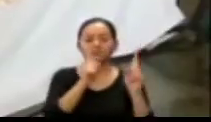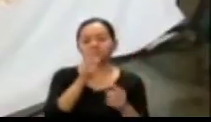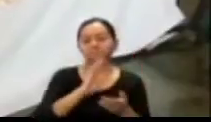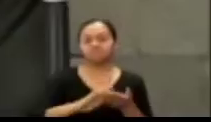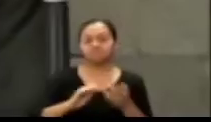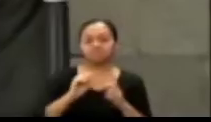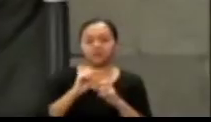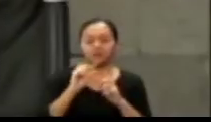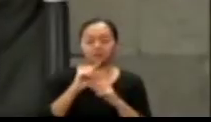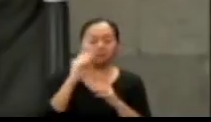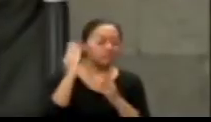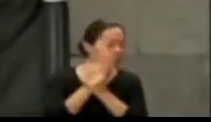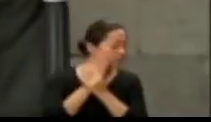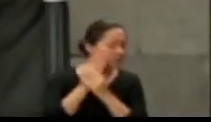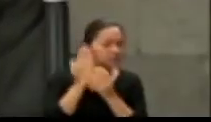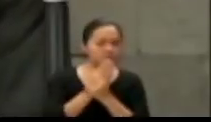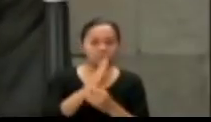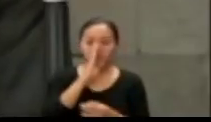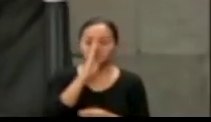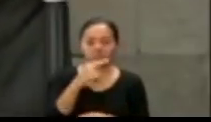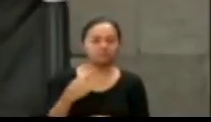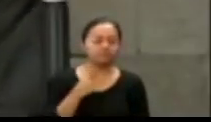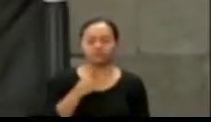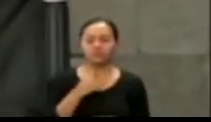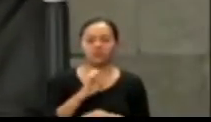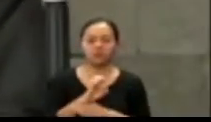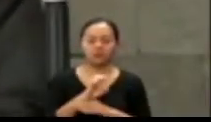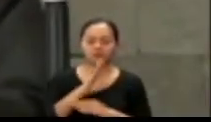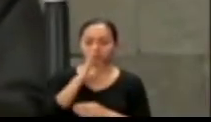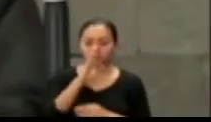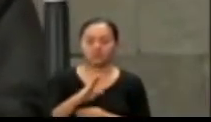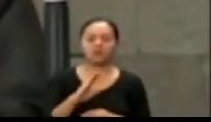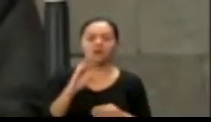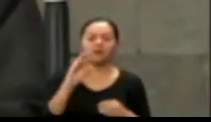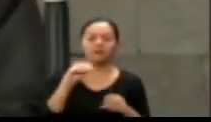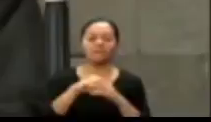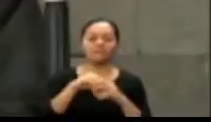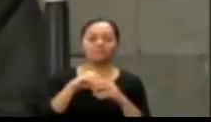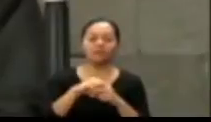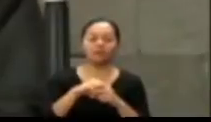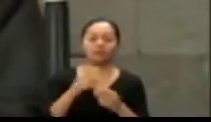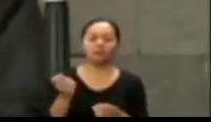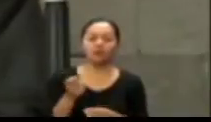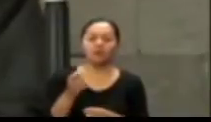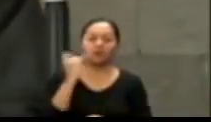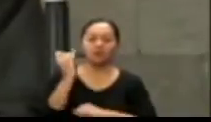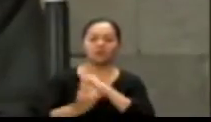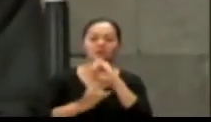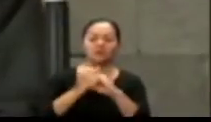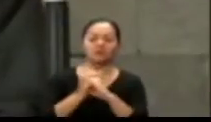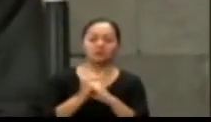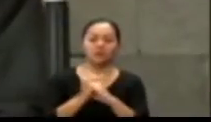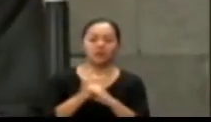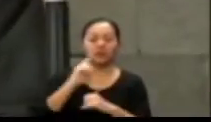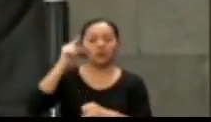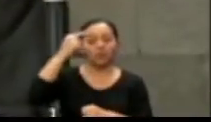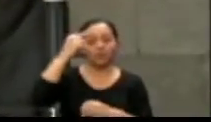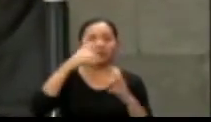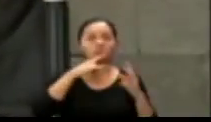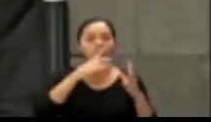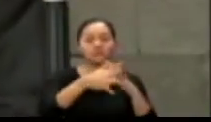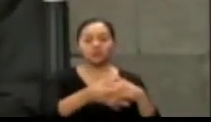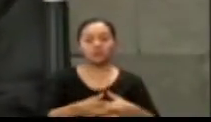disculpe la palabra, jodían el pueblo de Ecuador. Fondo Monetario Internacional, Banco Mundial y el gobierno de los Estados